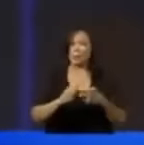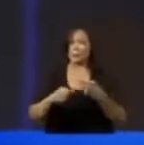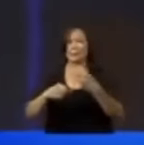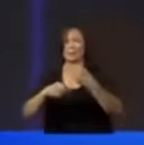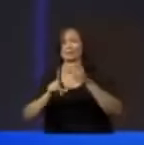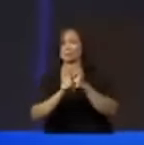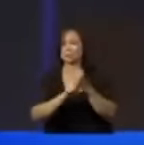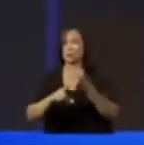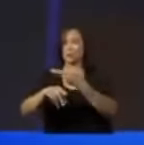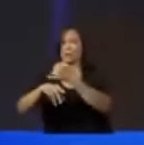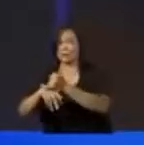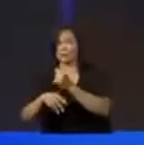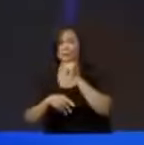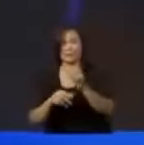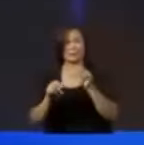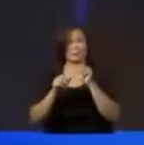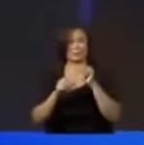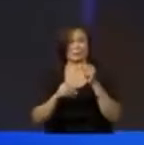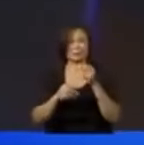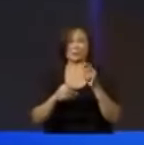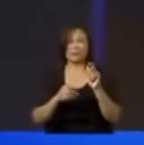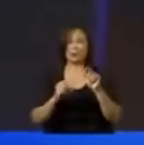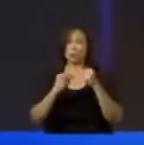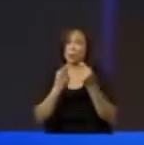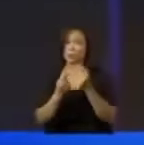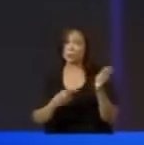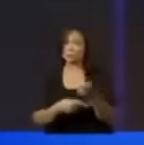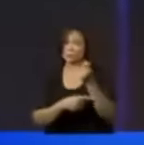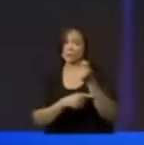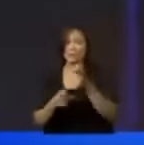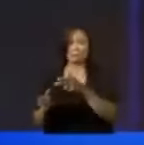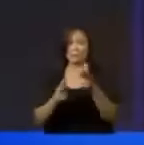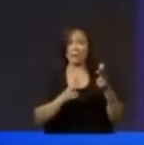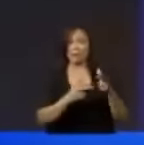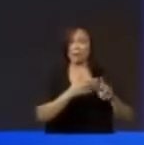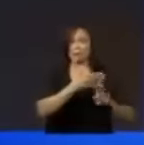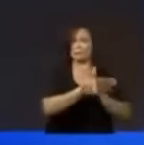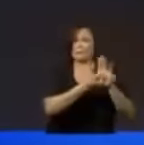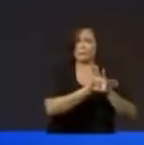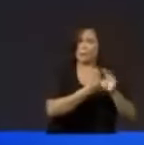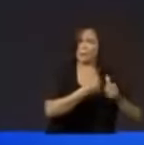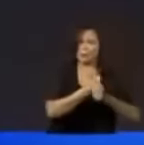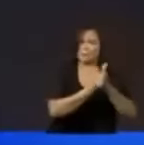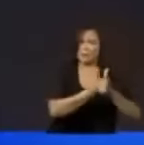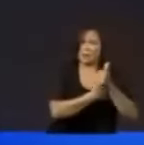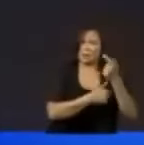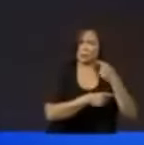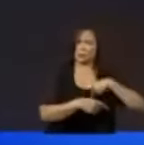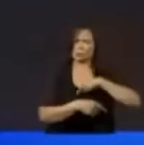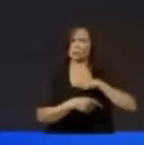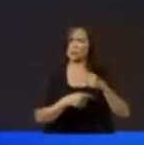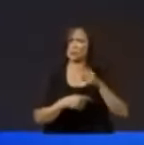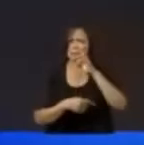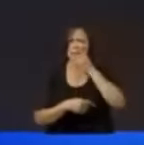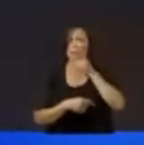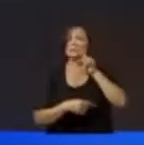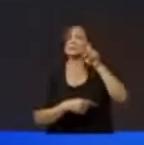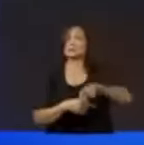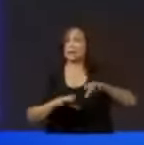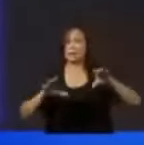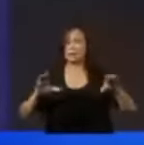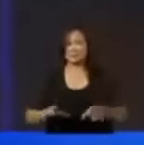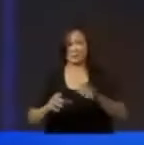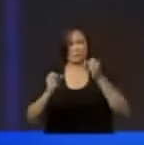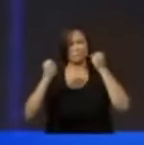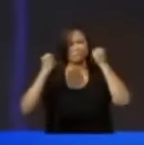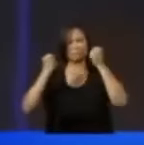Haití y la operación permanente de bandas criminales pone en riesgo nuestra soberanía y nuestra dominicanidad. Se necesitan